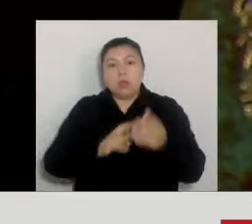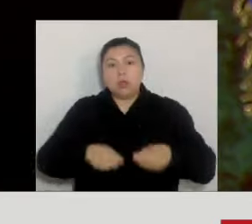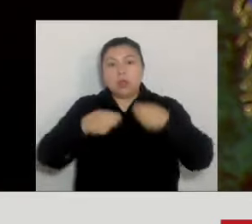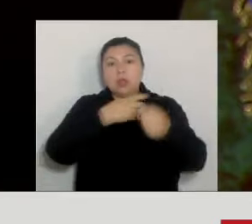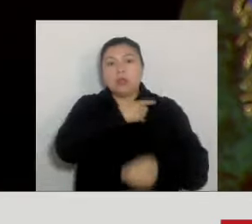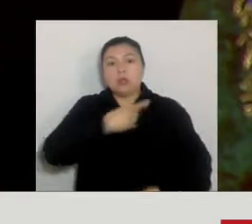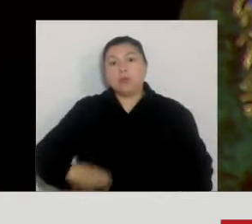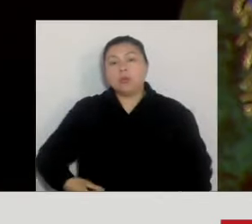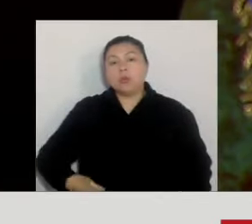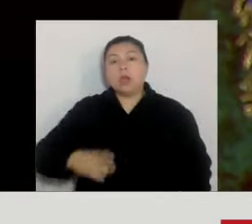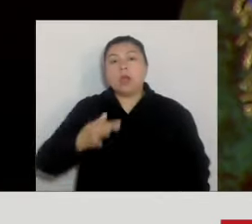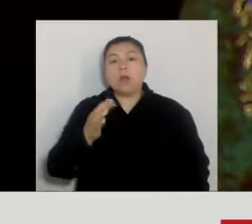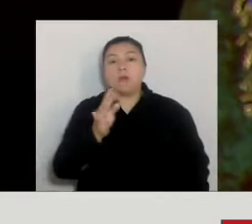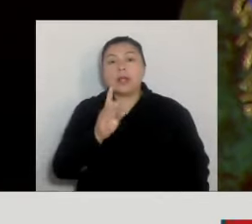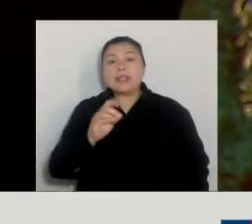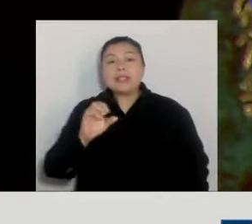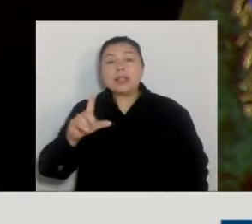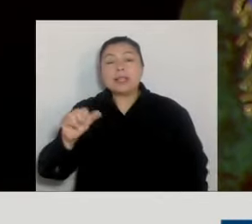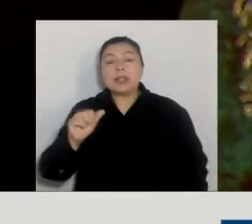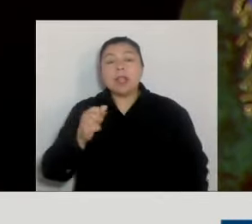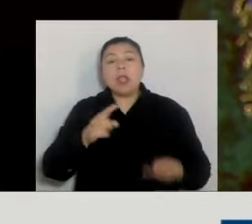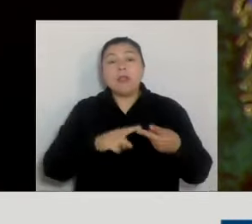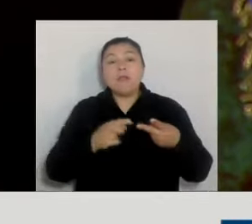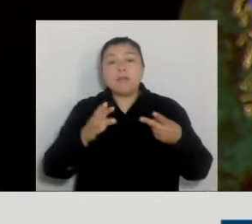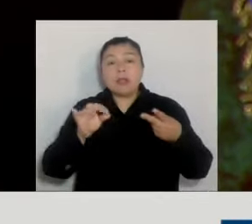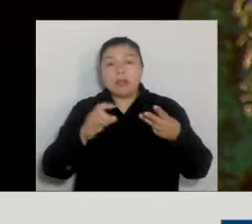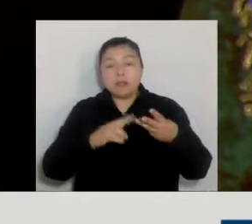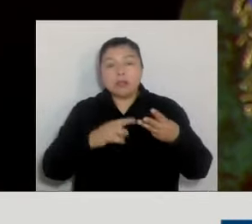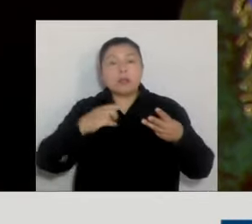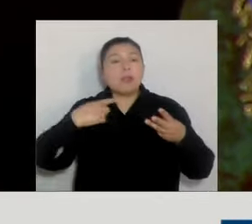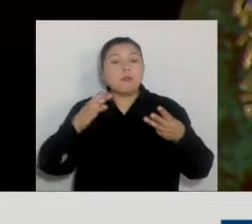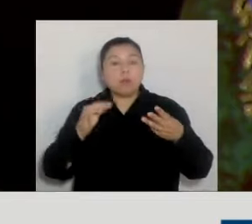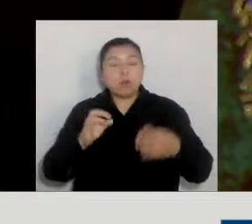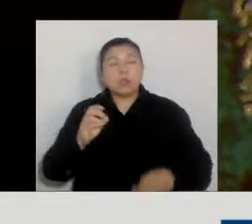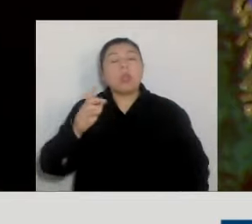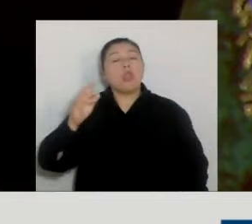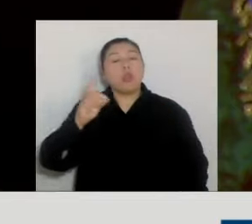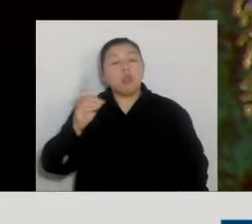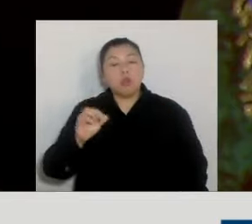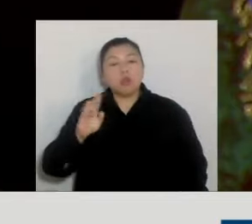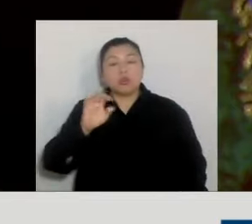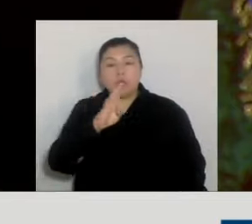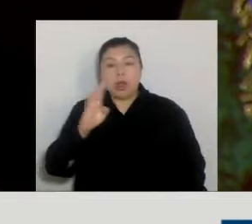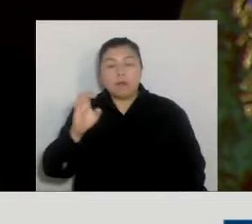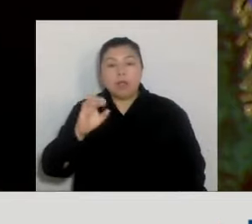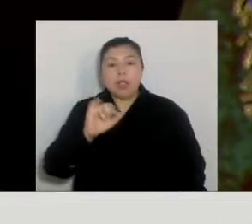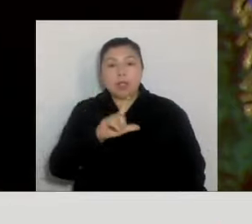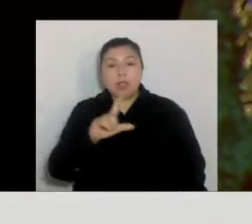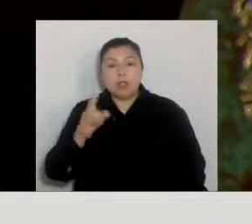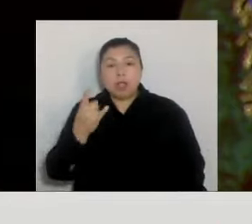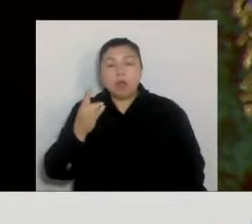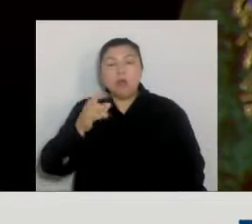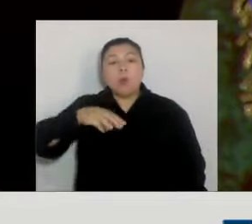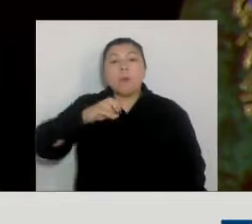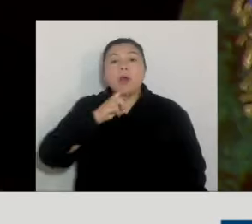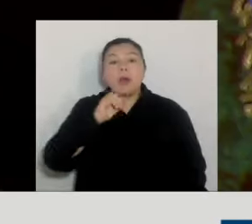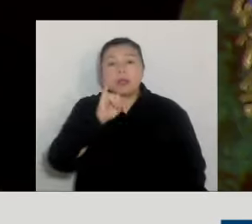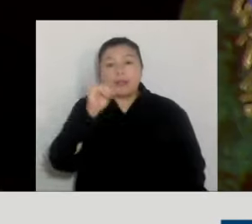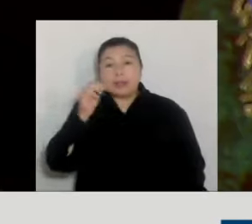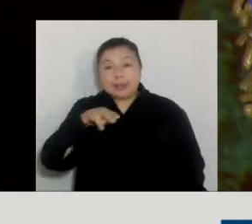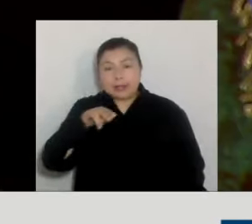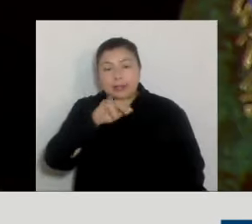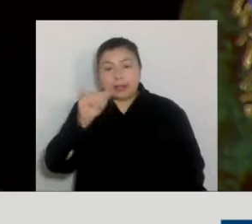falida alexandri venavente boadilla borques Cornejo donoso b lilayu y Martínez que modifica